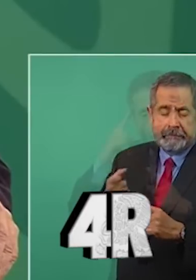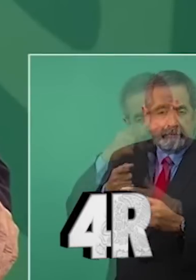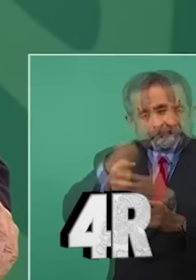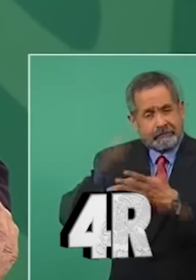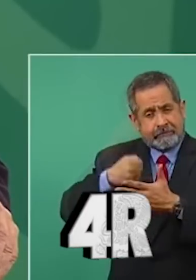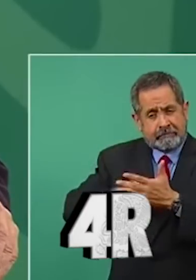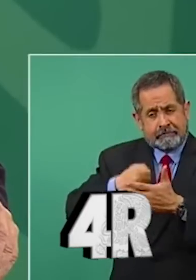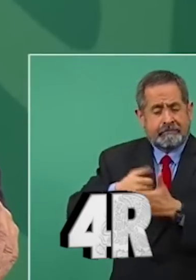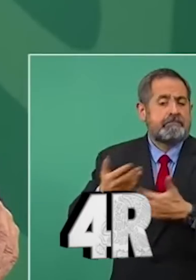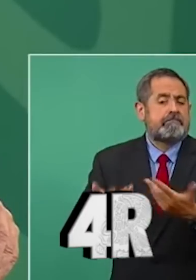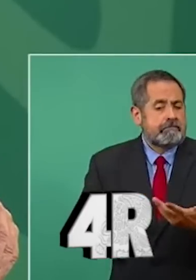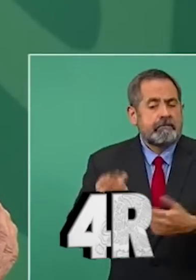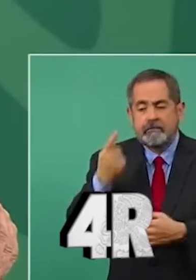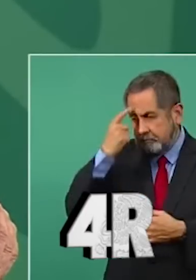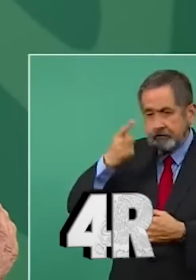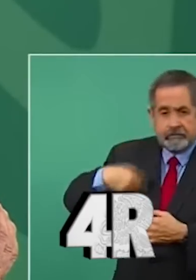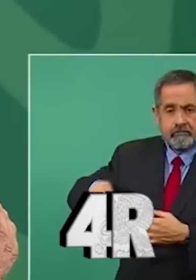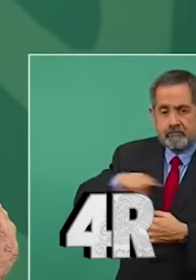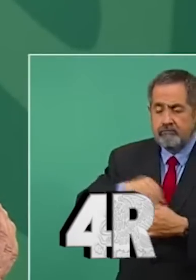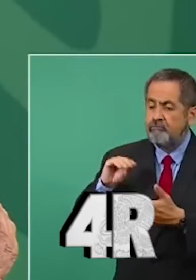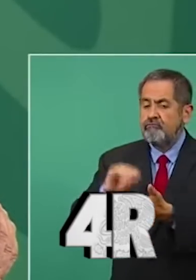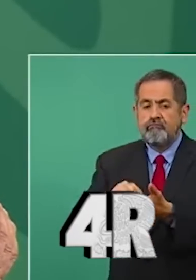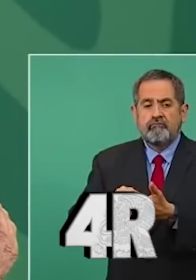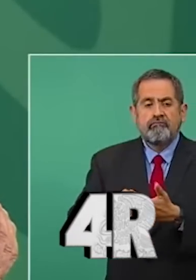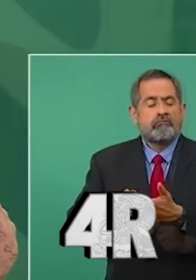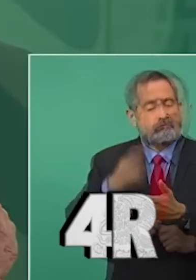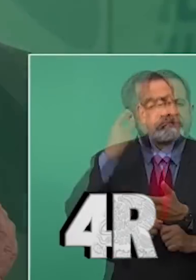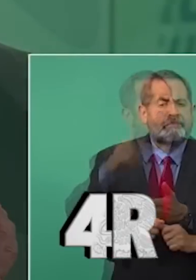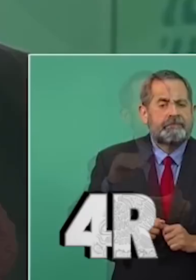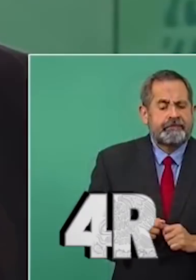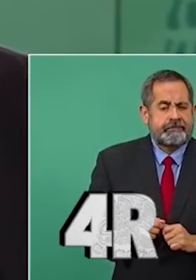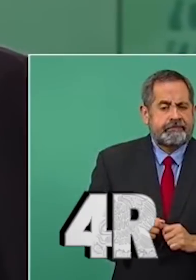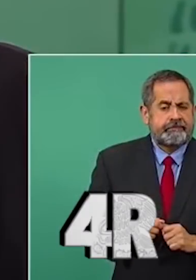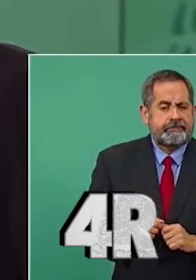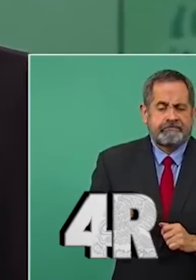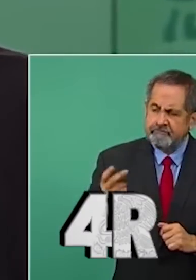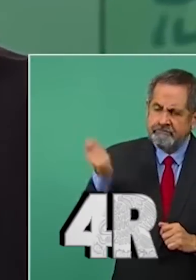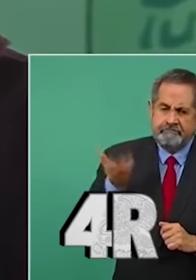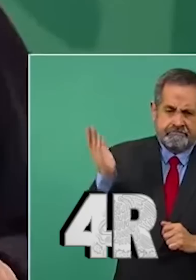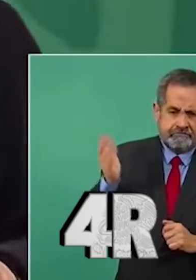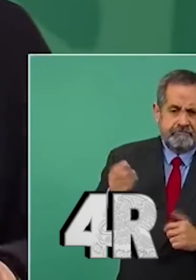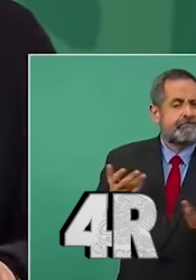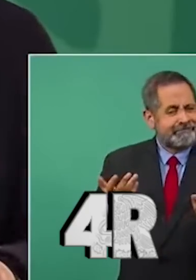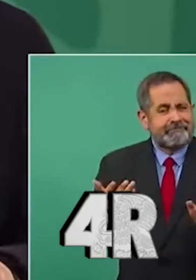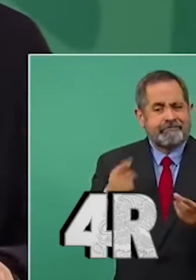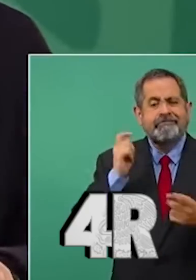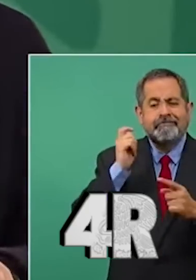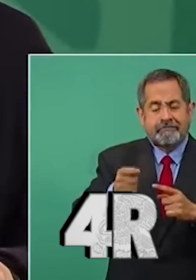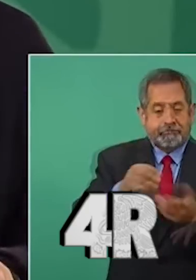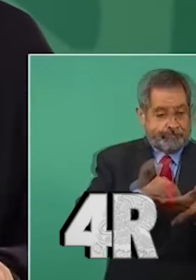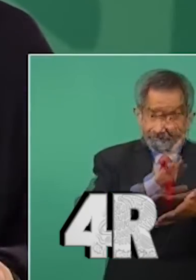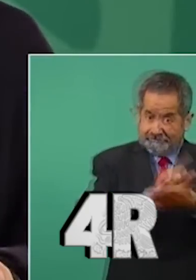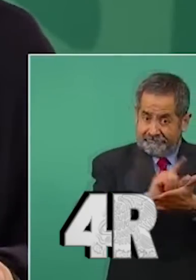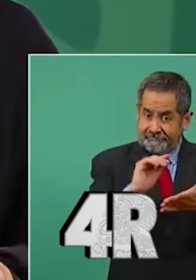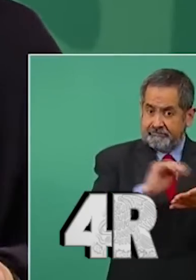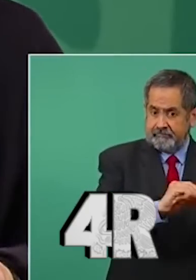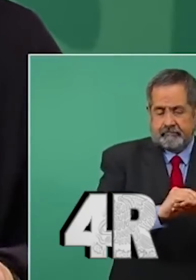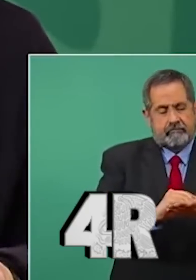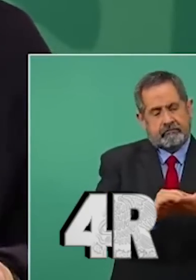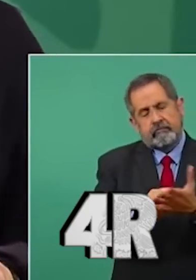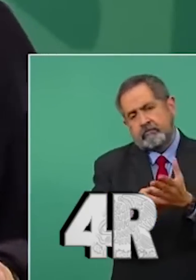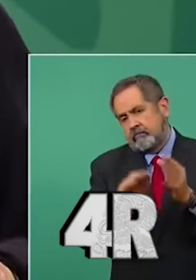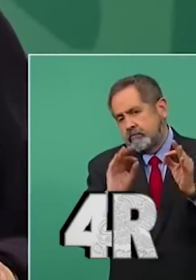bastante para que se establezca la revocación del mandato. Entonces, el que se haya logrado esto